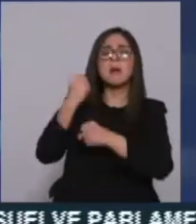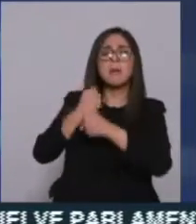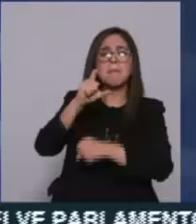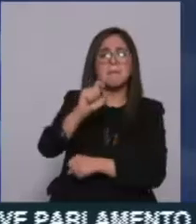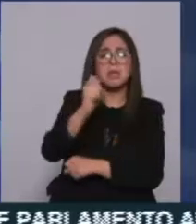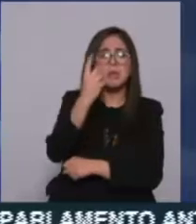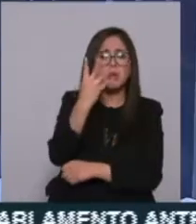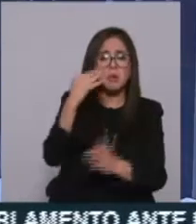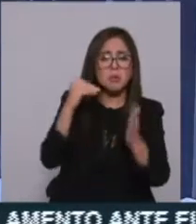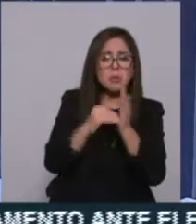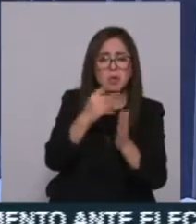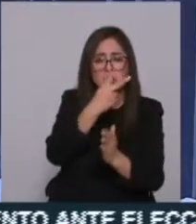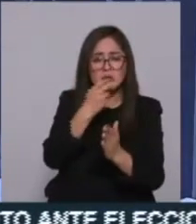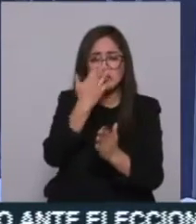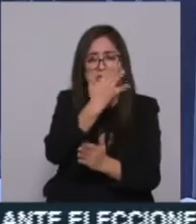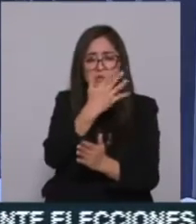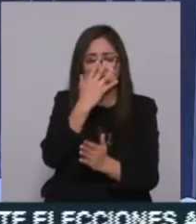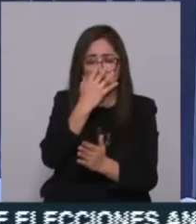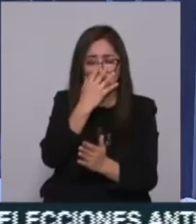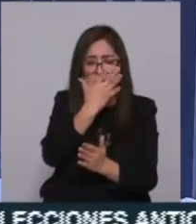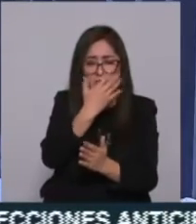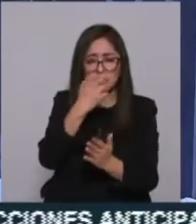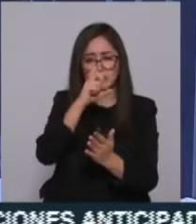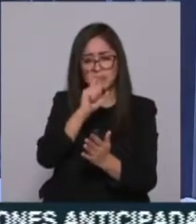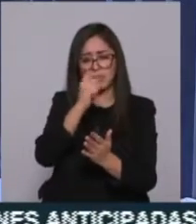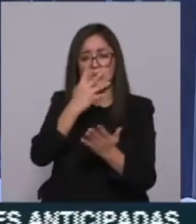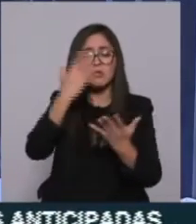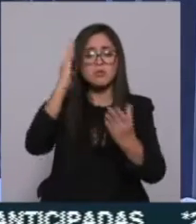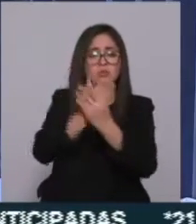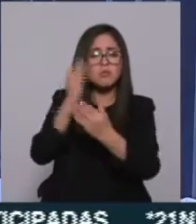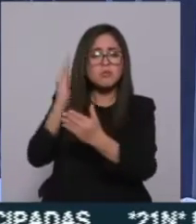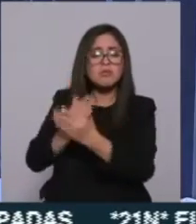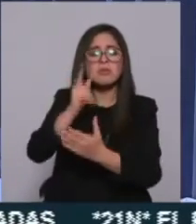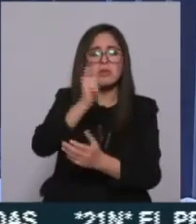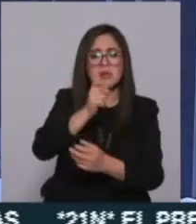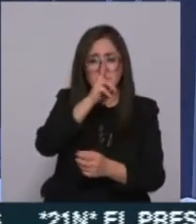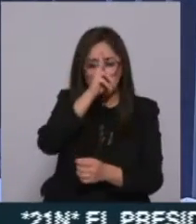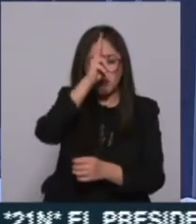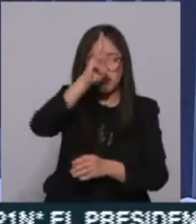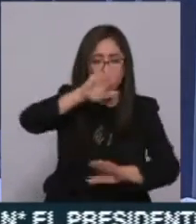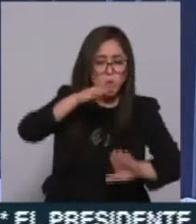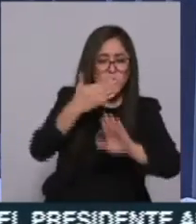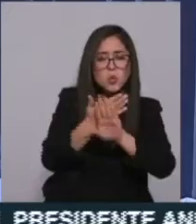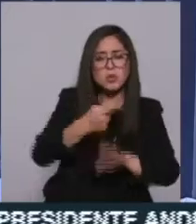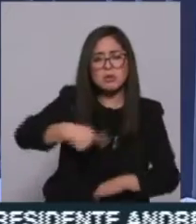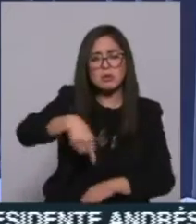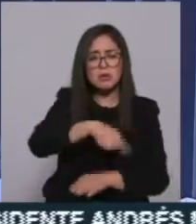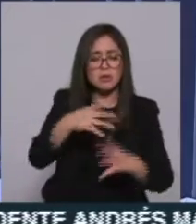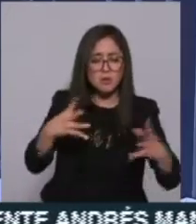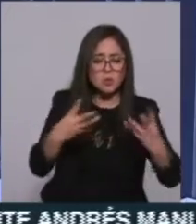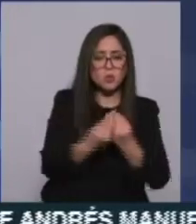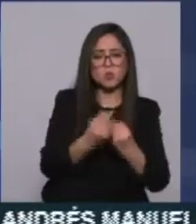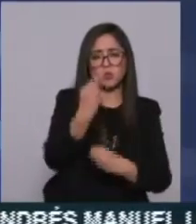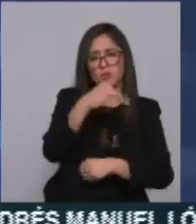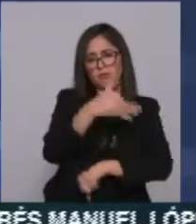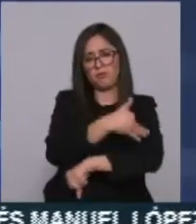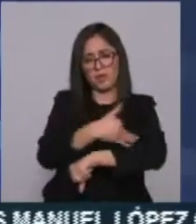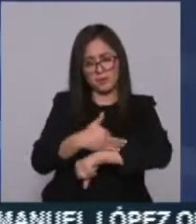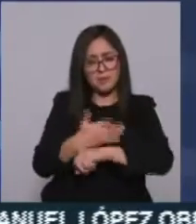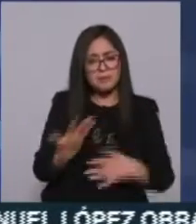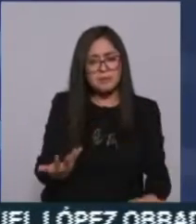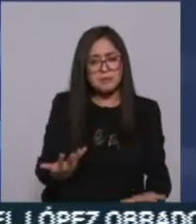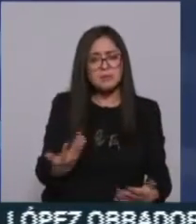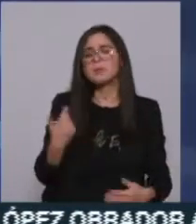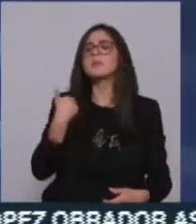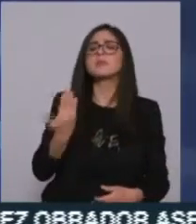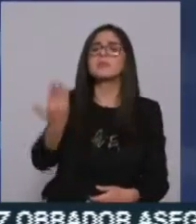24.522 carpetas de investigación abiertas por violencia intrafamiliar. Hay un tema, y yo hace poco conversé